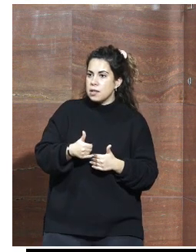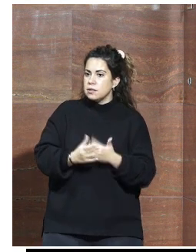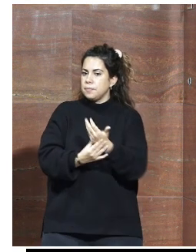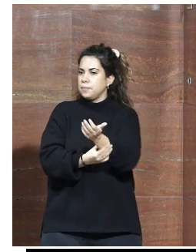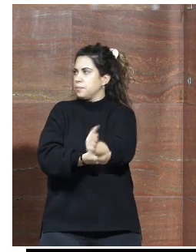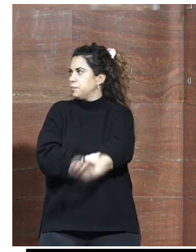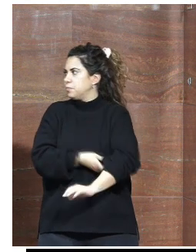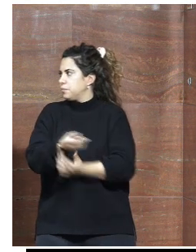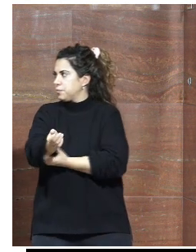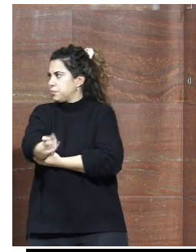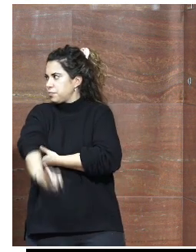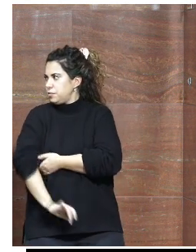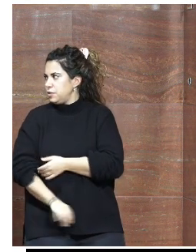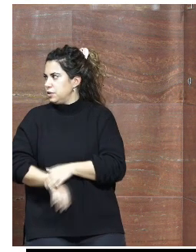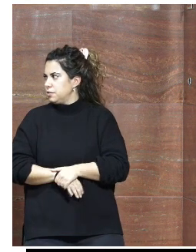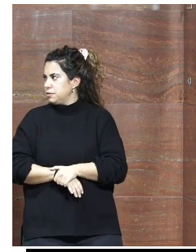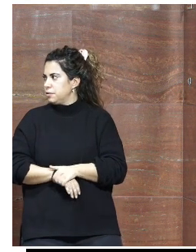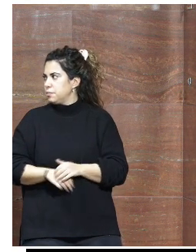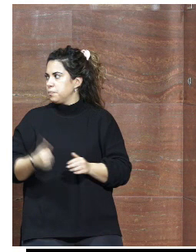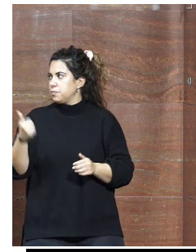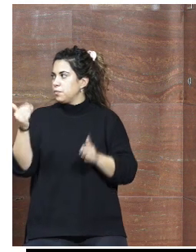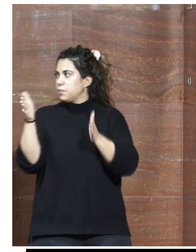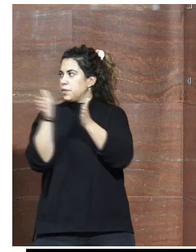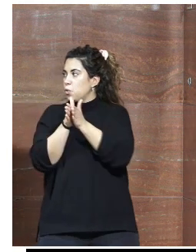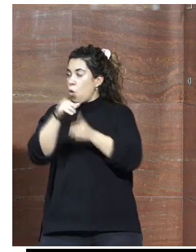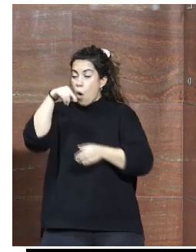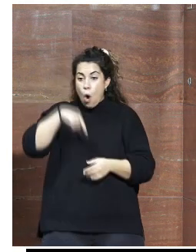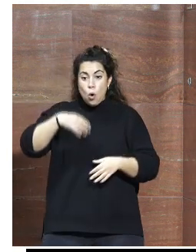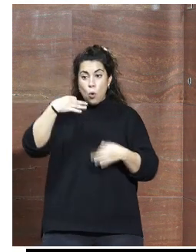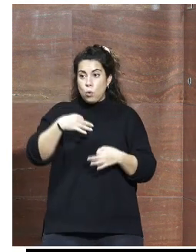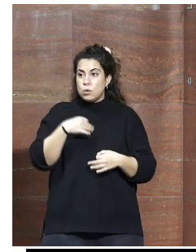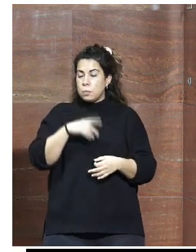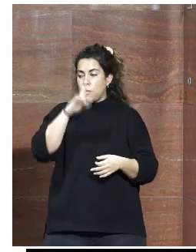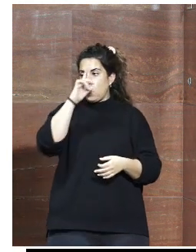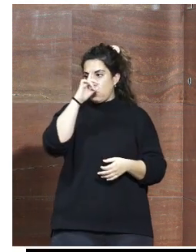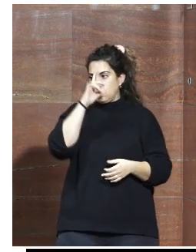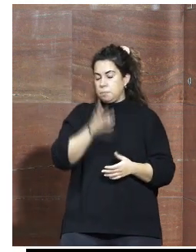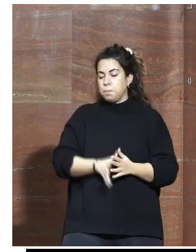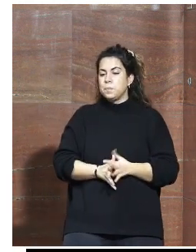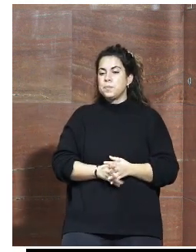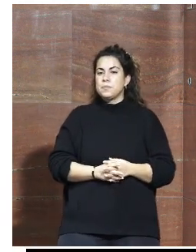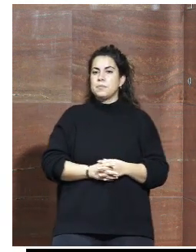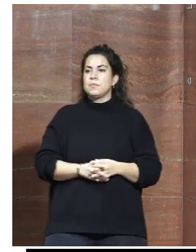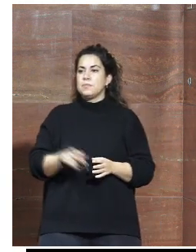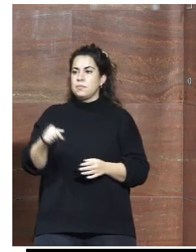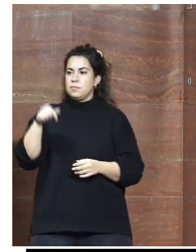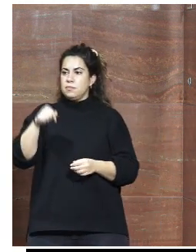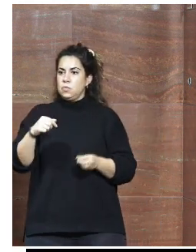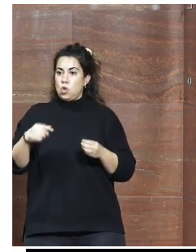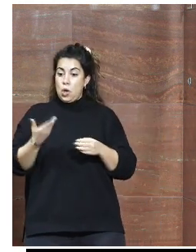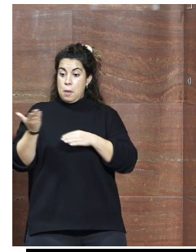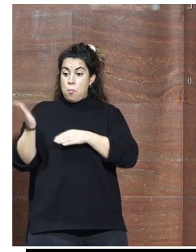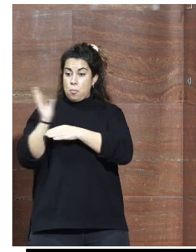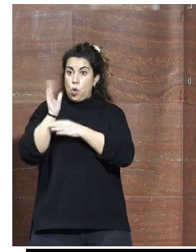Es que la pregunta viene, vamos, fantástica, porque es que hoy, justo a esta hora, bueno, no sé si ya habrá pasado, se decidían las 3 mejores